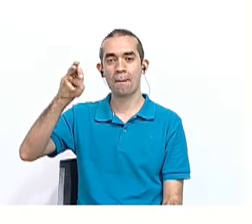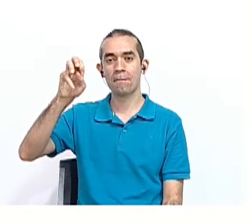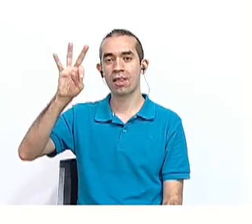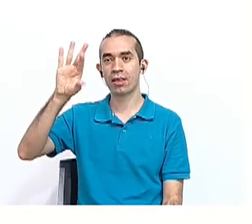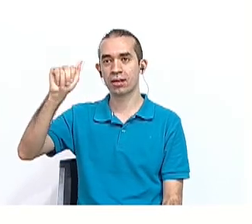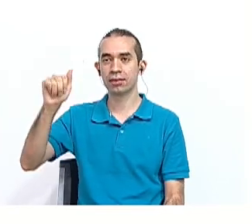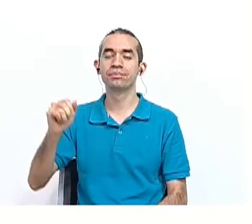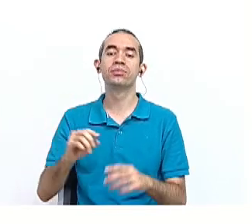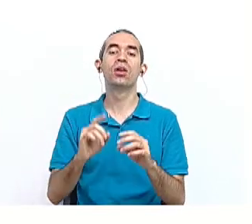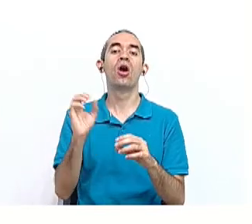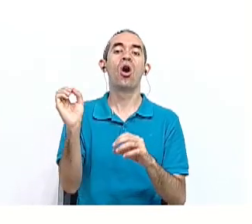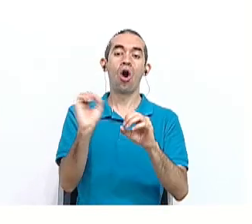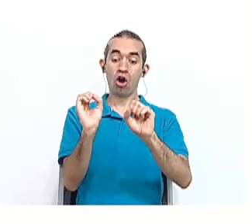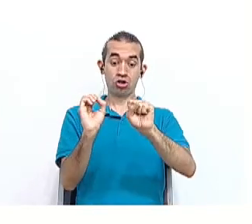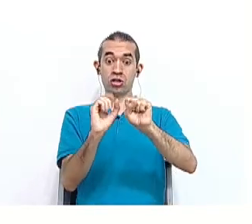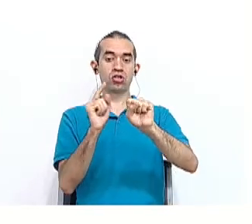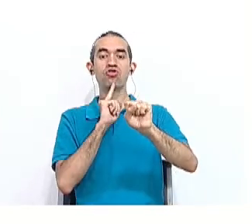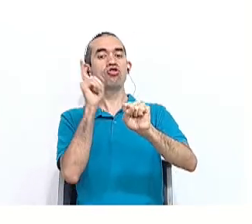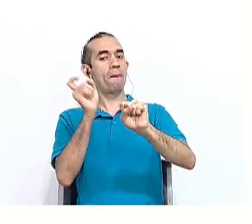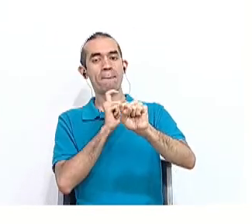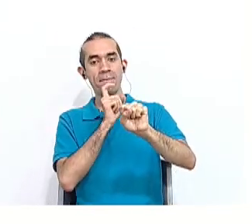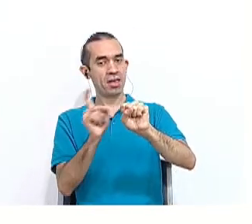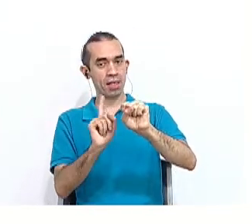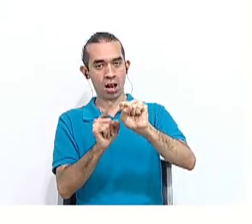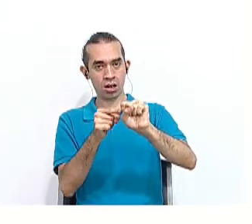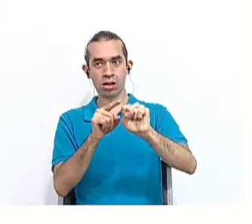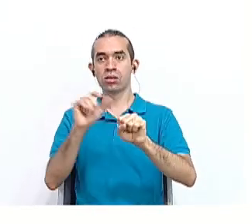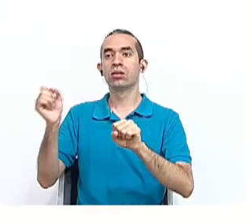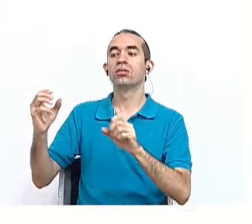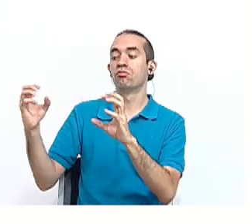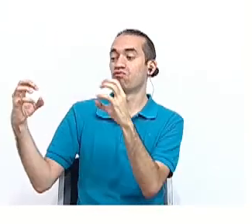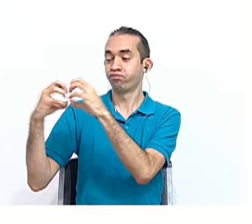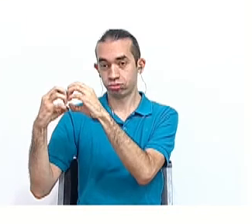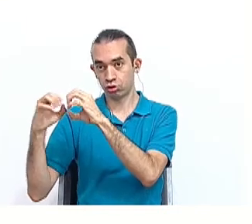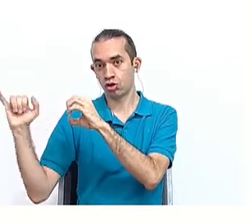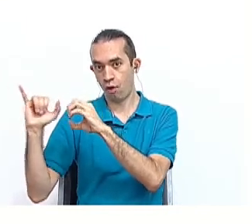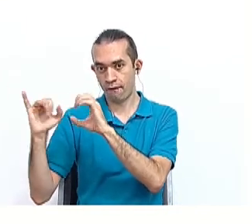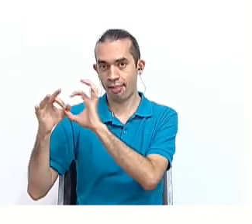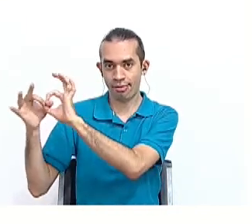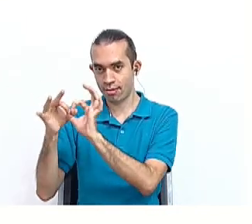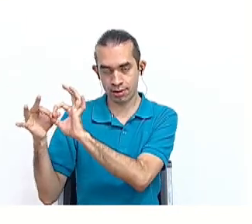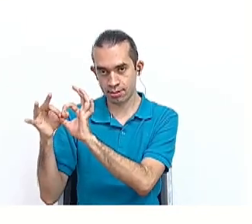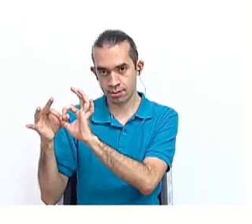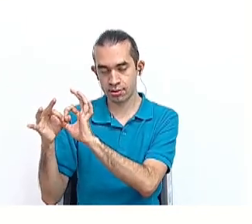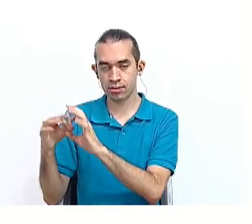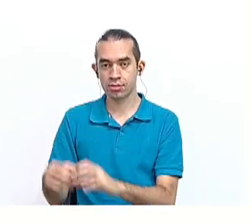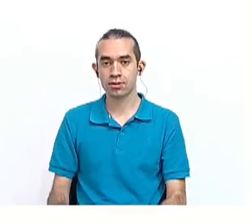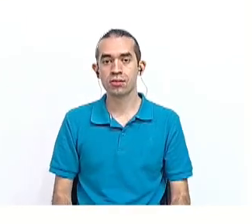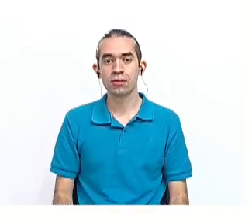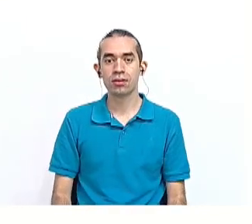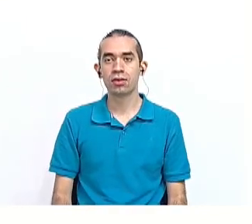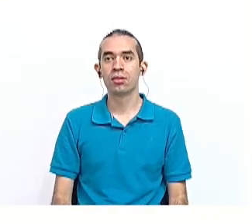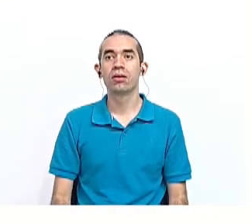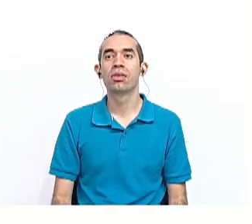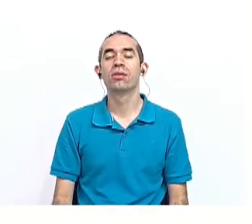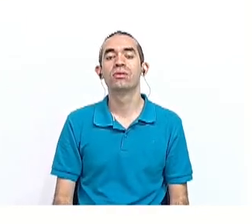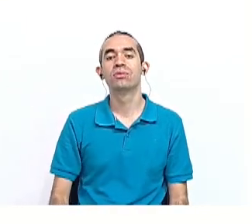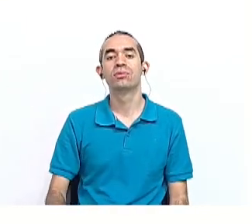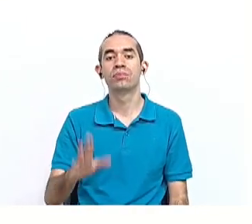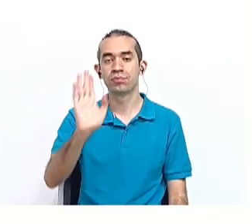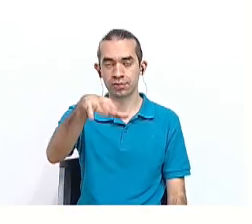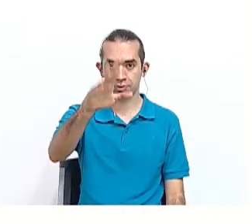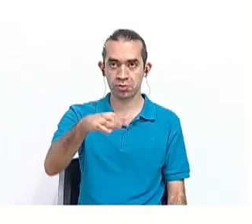no metálicos y los compuestos covalentes. Muy bien. Para